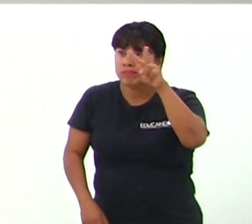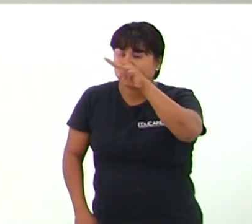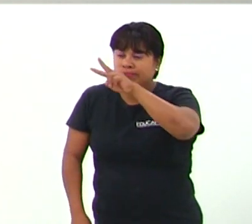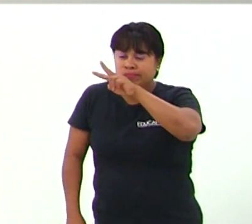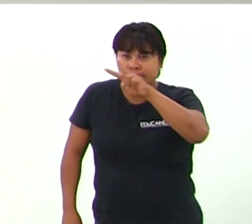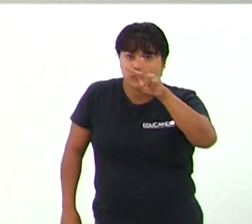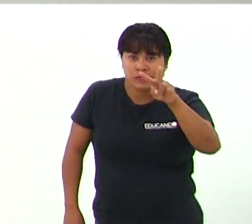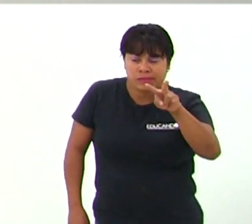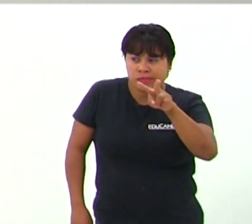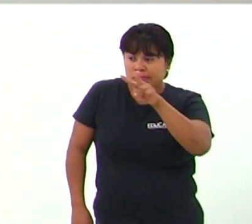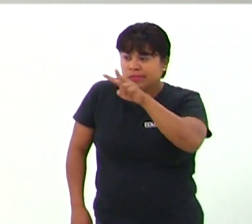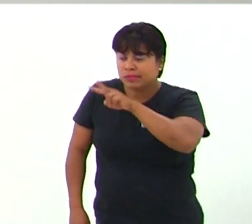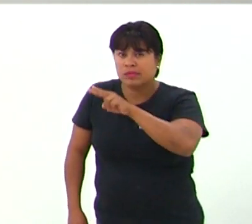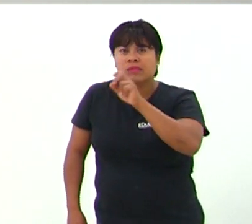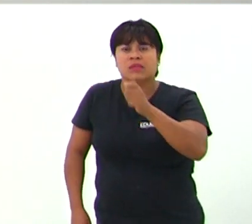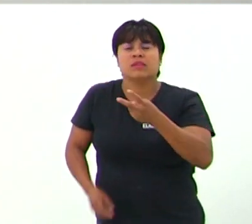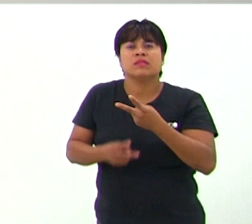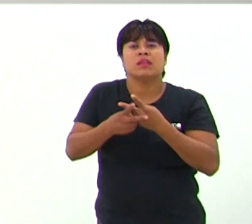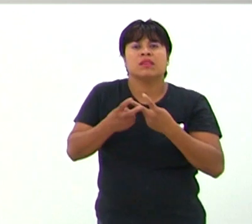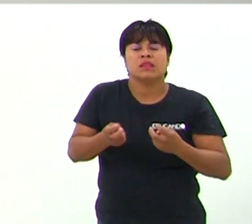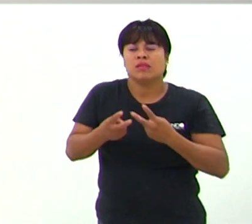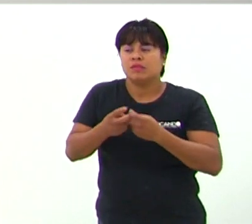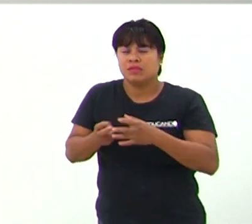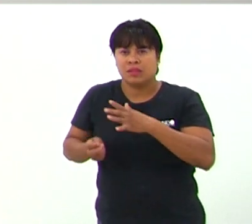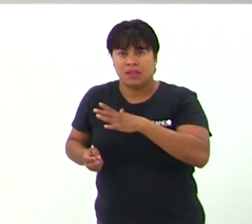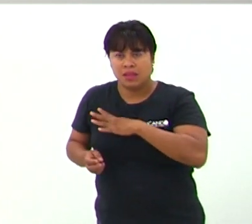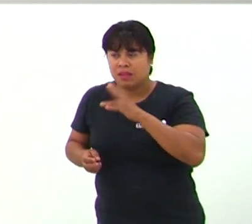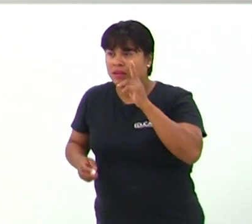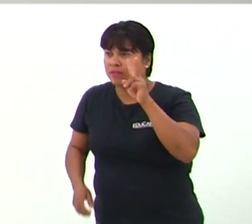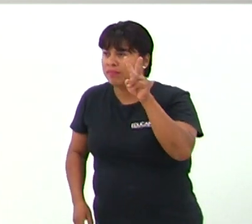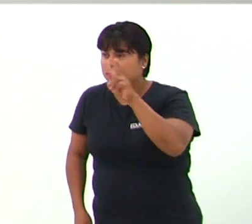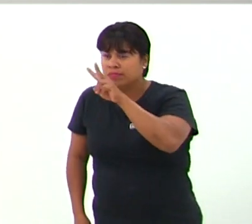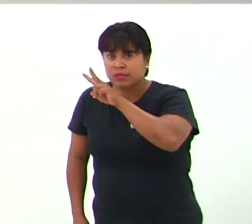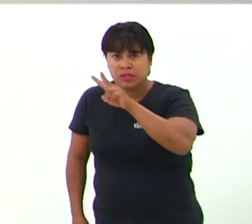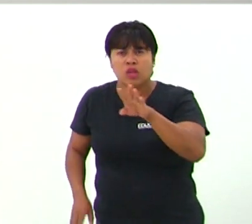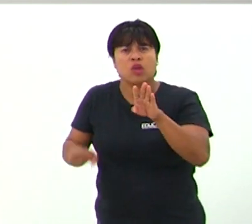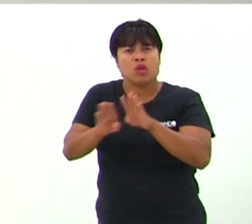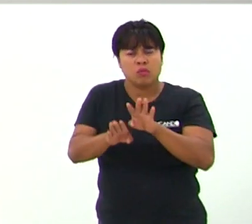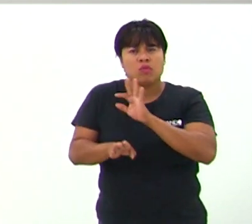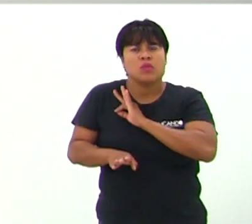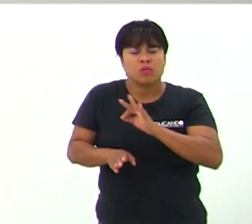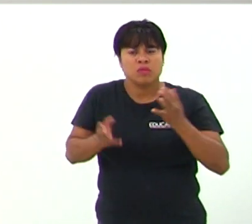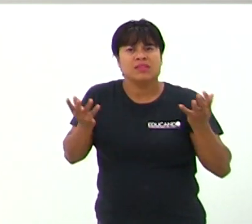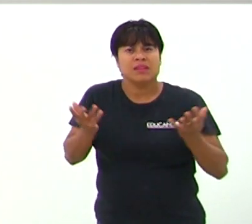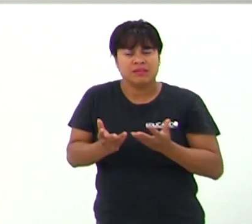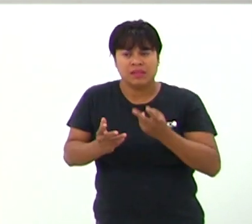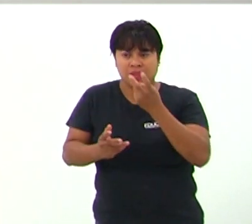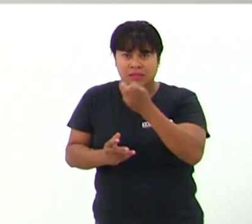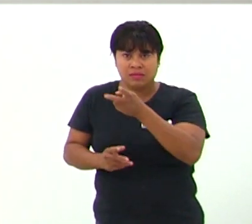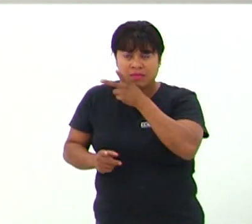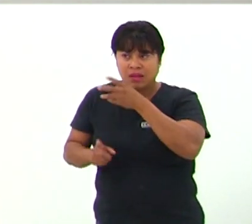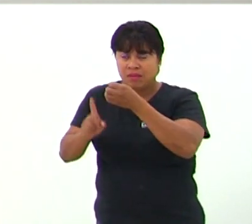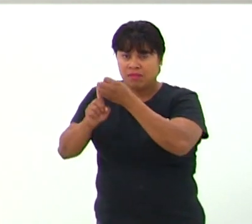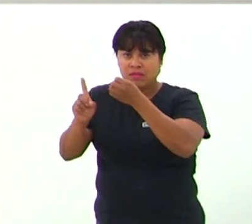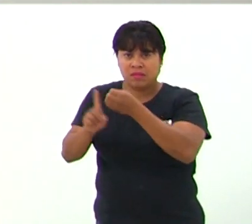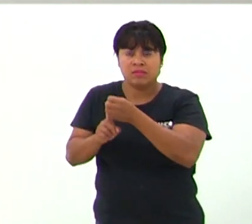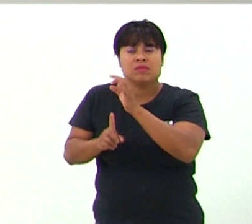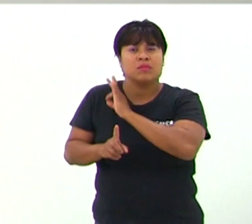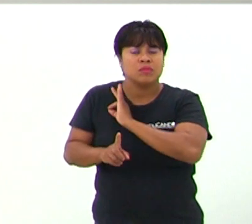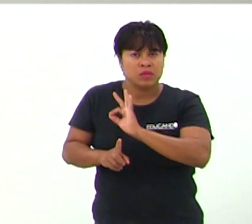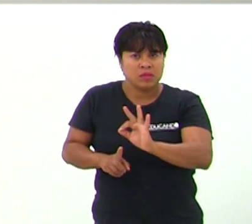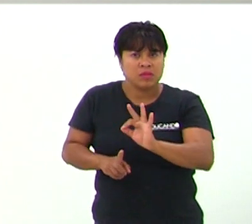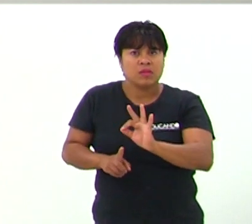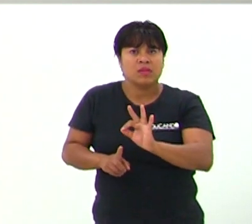este lado los adjetivos que tenemos y cómo podemos hacer que estas frases se